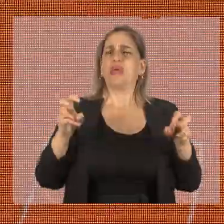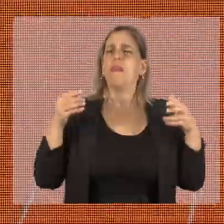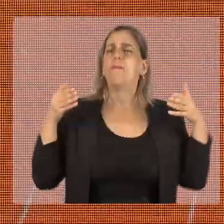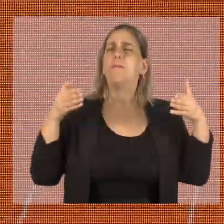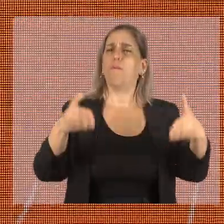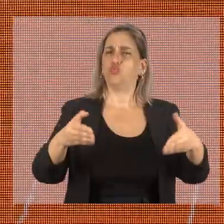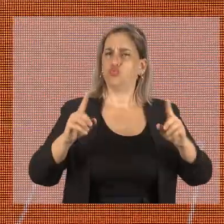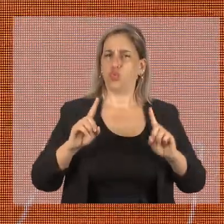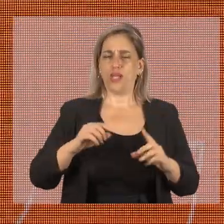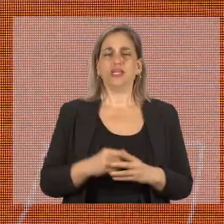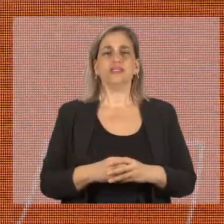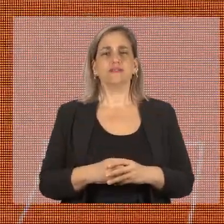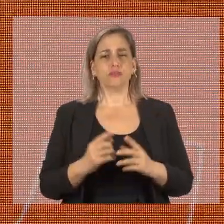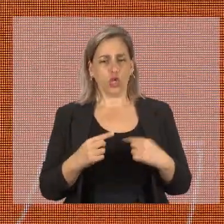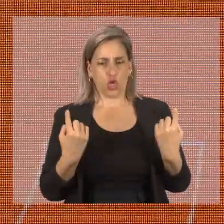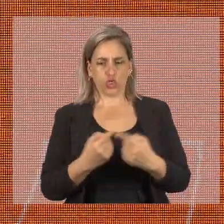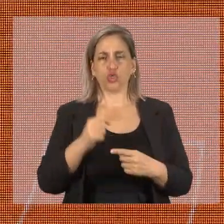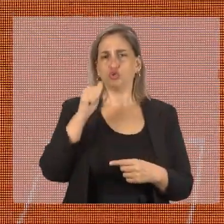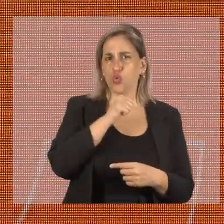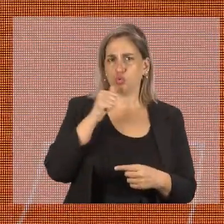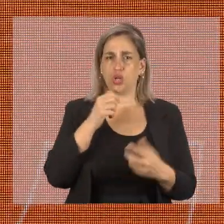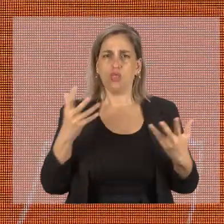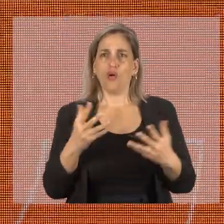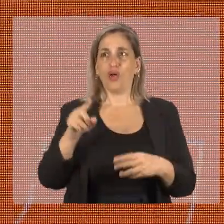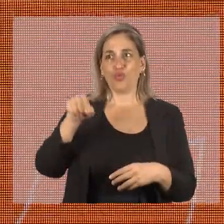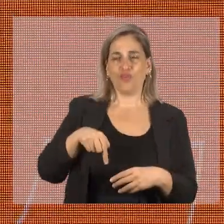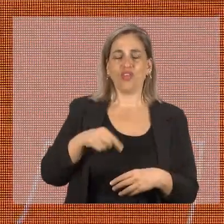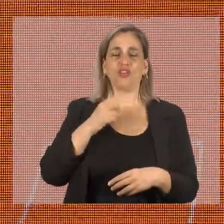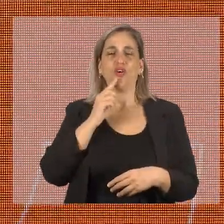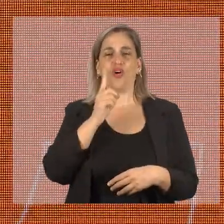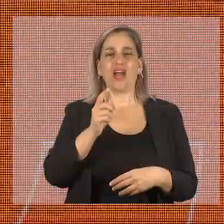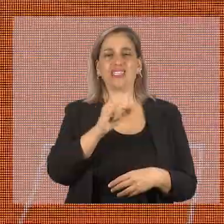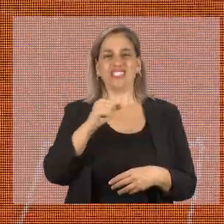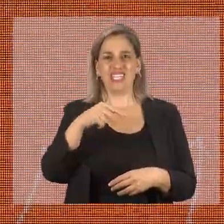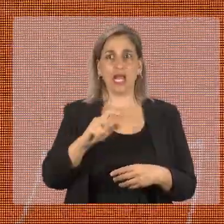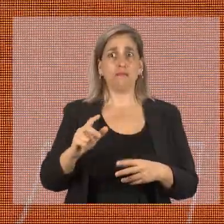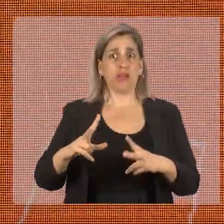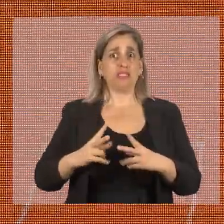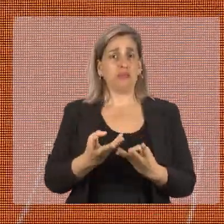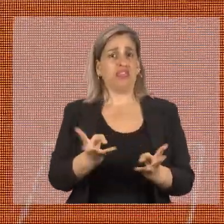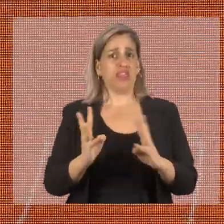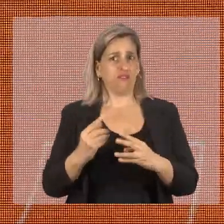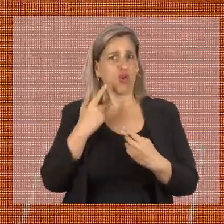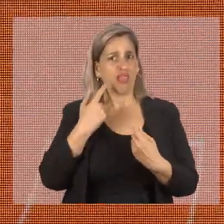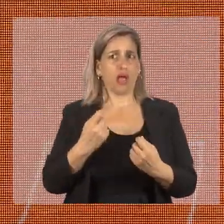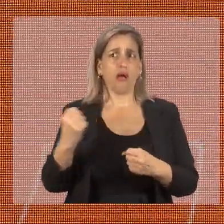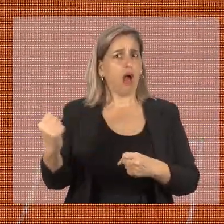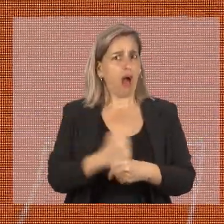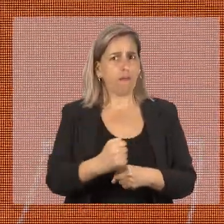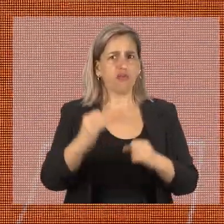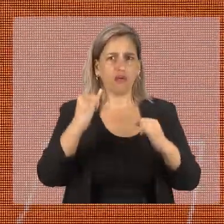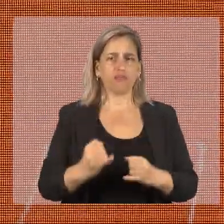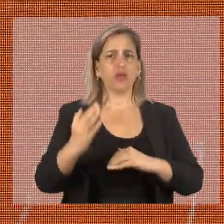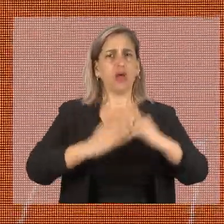Temas puntuales que estamos resolviendo. Recién vino Francisco Gallinal para decirme que el Tribunal de Cuentas había